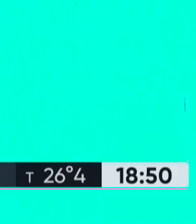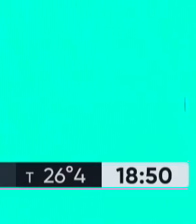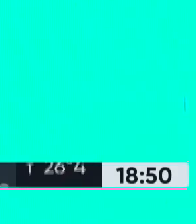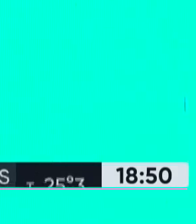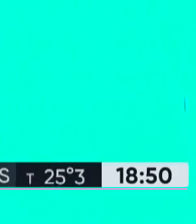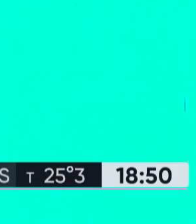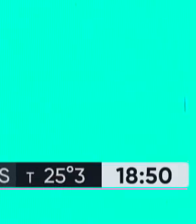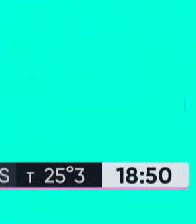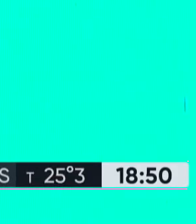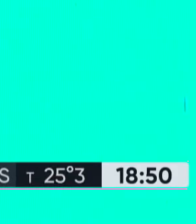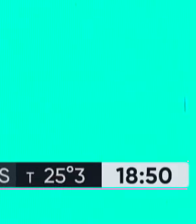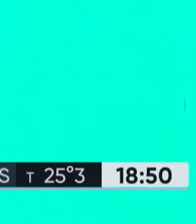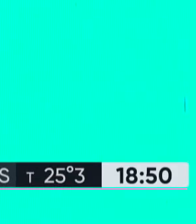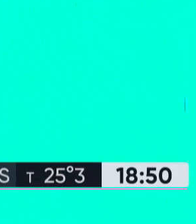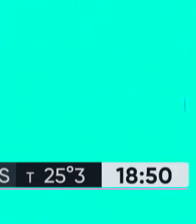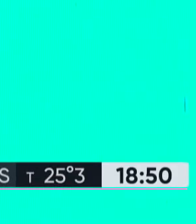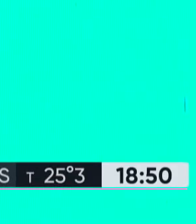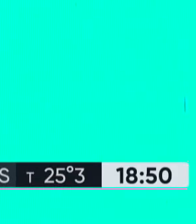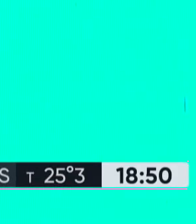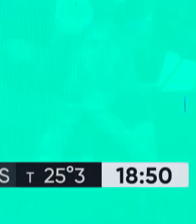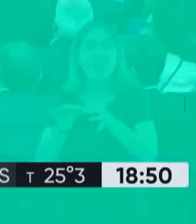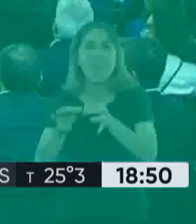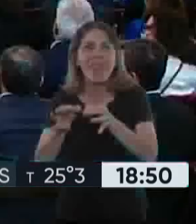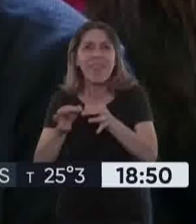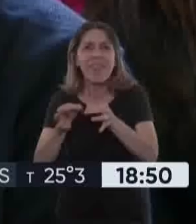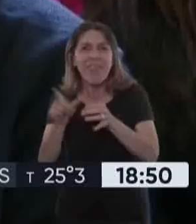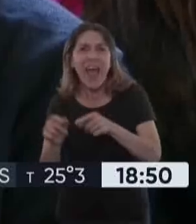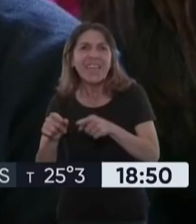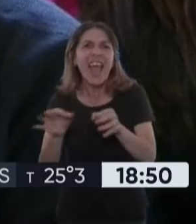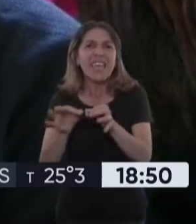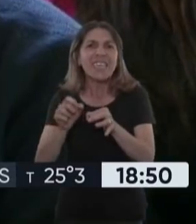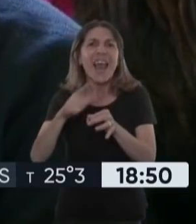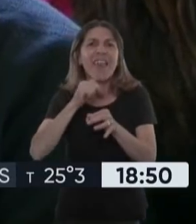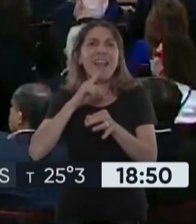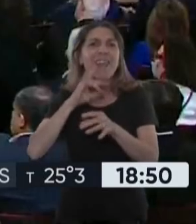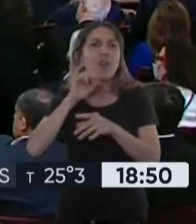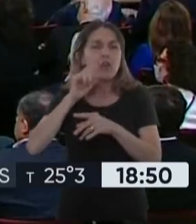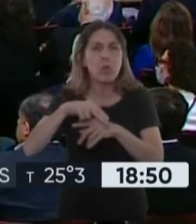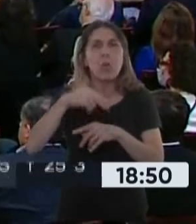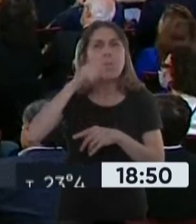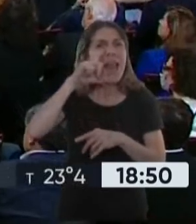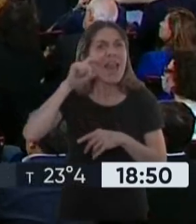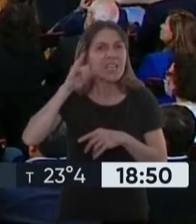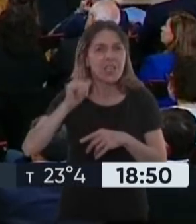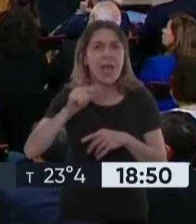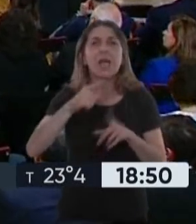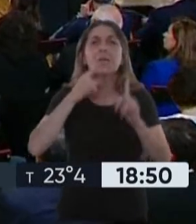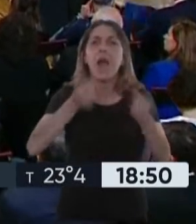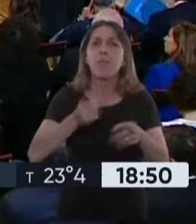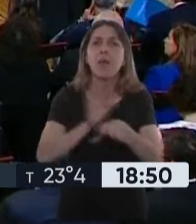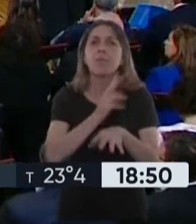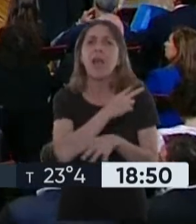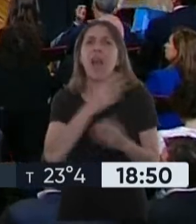En vivo nos vamos a Casa de Gobierno y el anuncio de medidas económicas. Gustavo Melella, el señor jefe de gabinete y